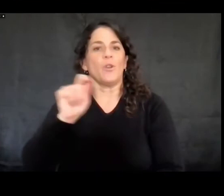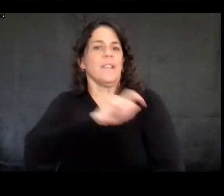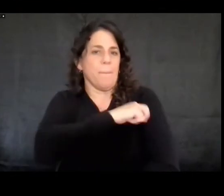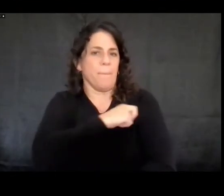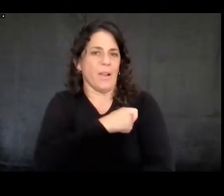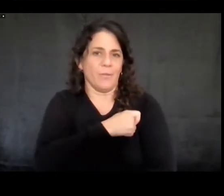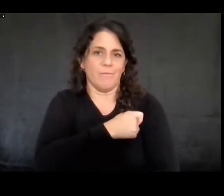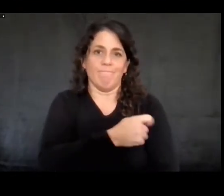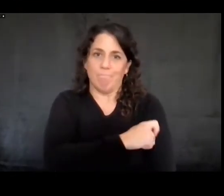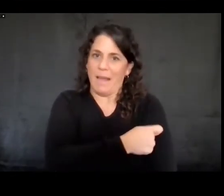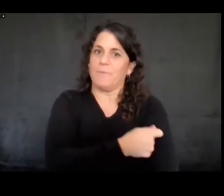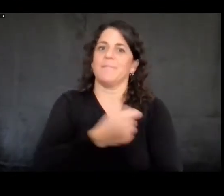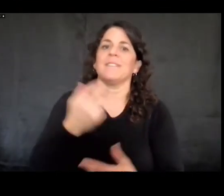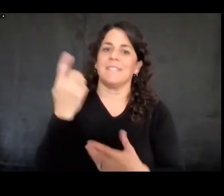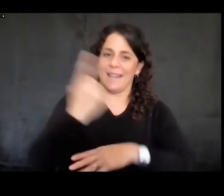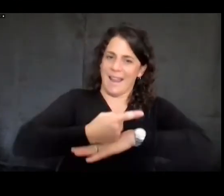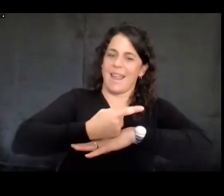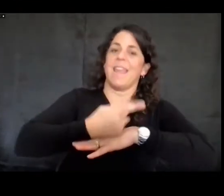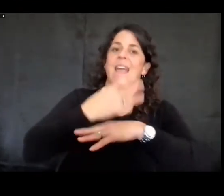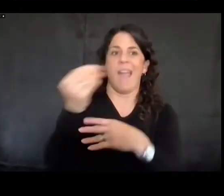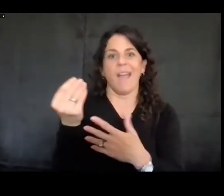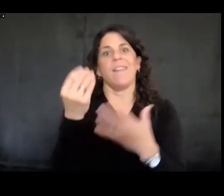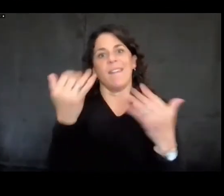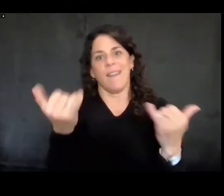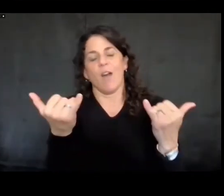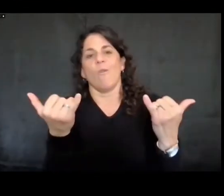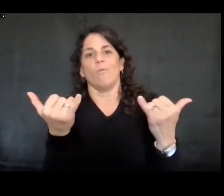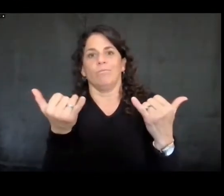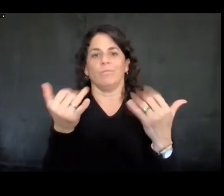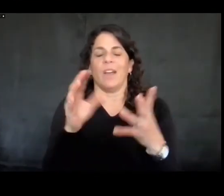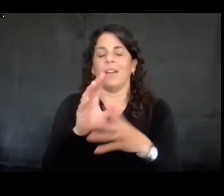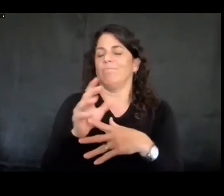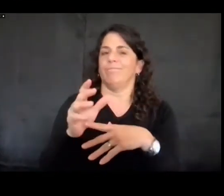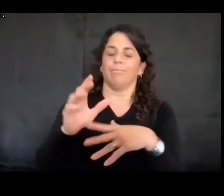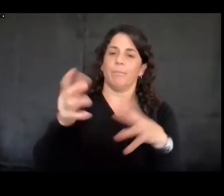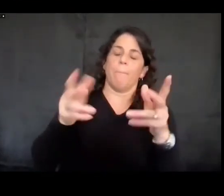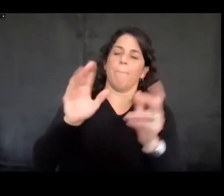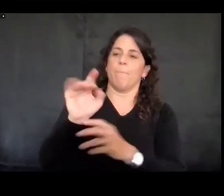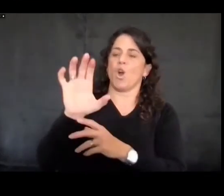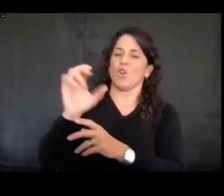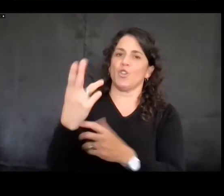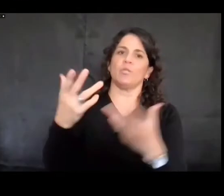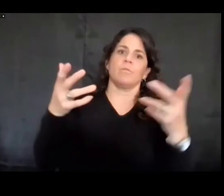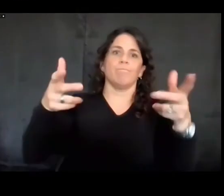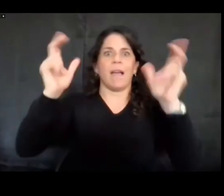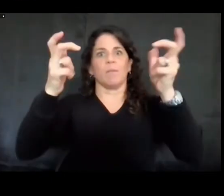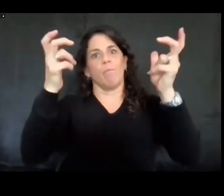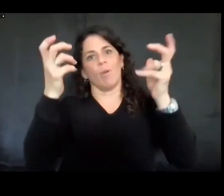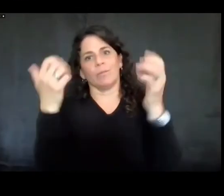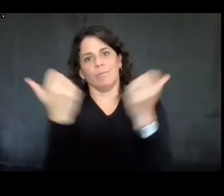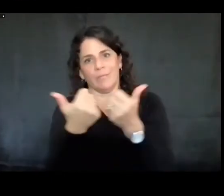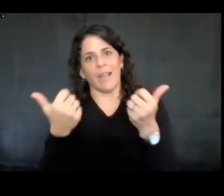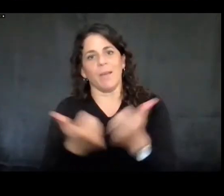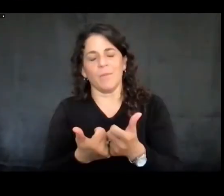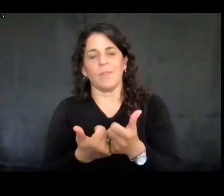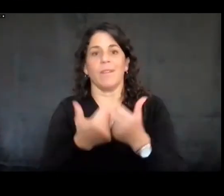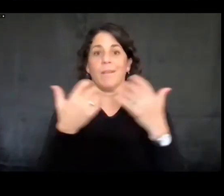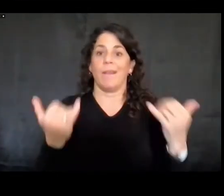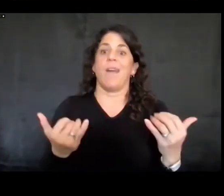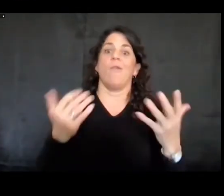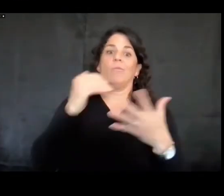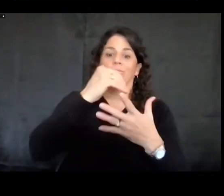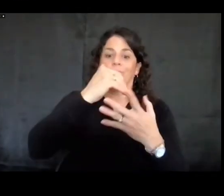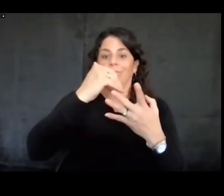yo si es vi cuál es un mensaje a las personas que planean ir a los partidos y salir tratando